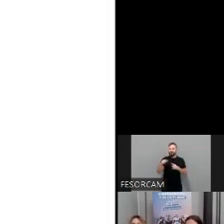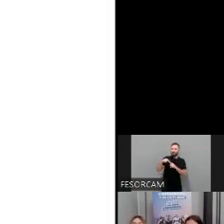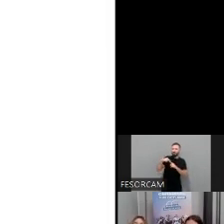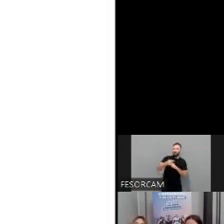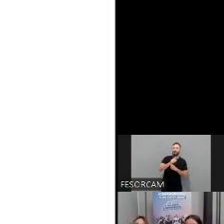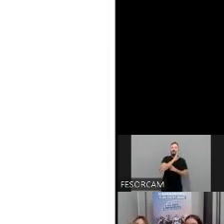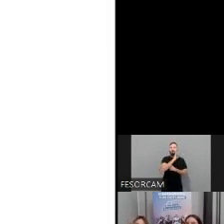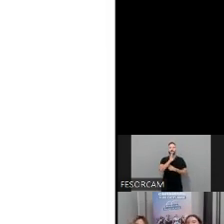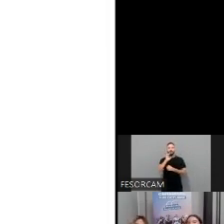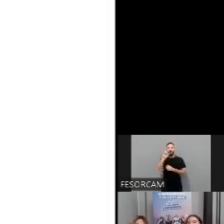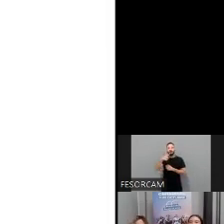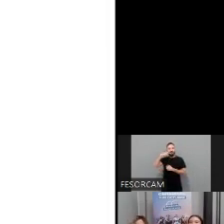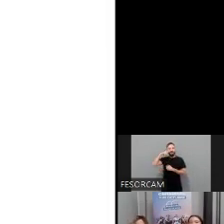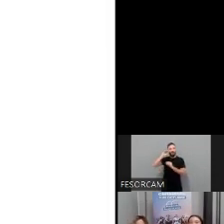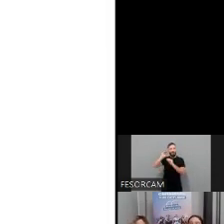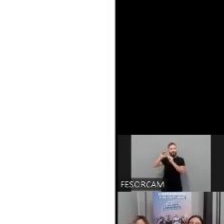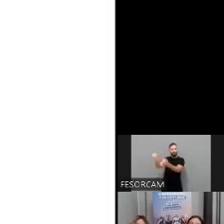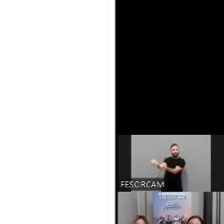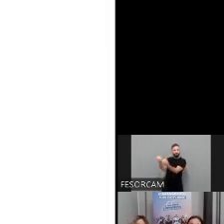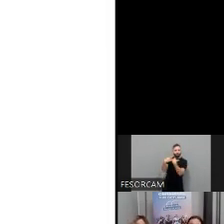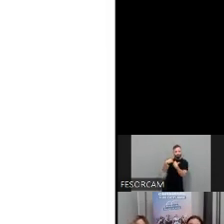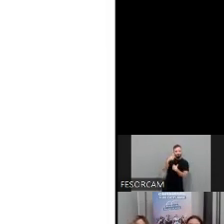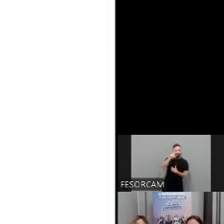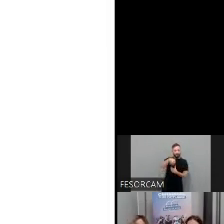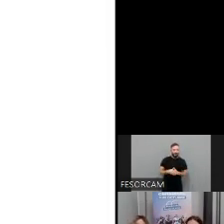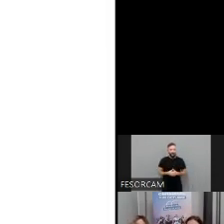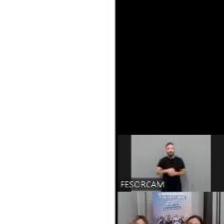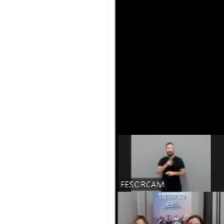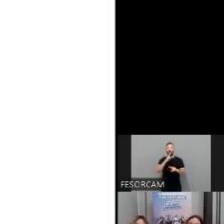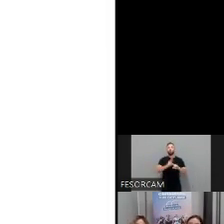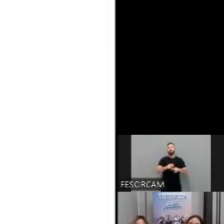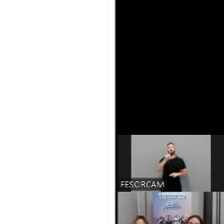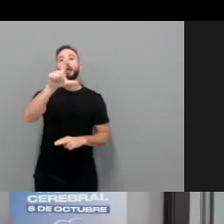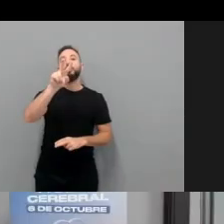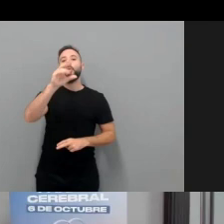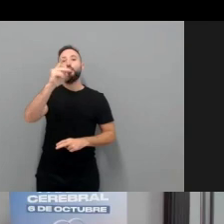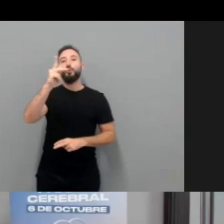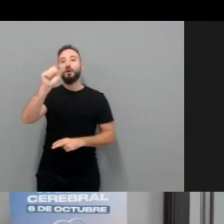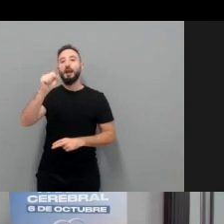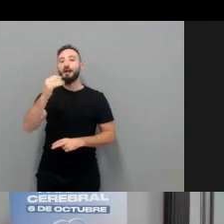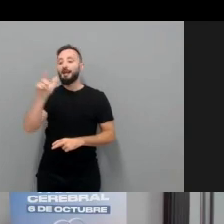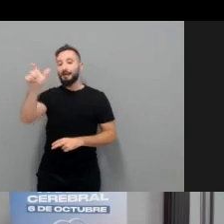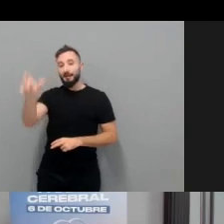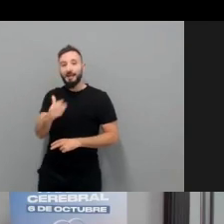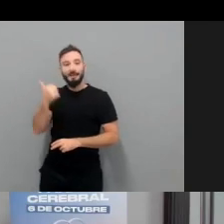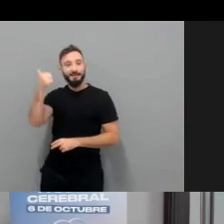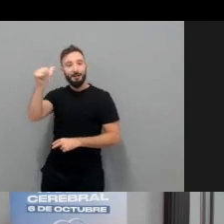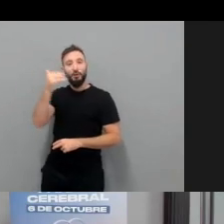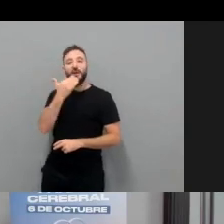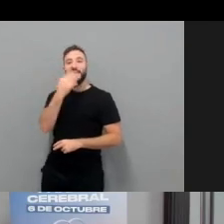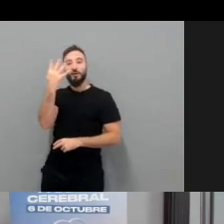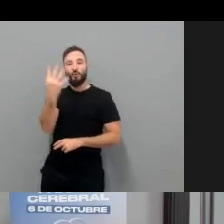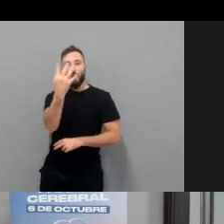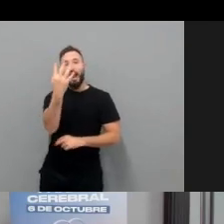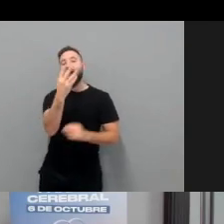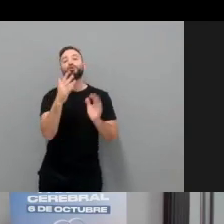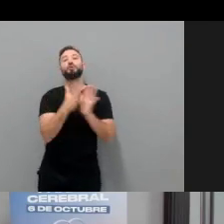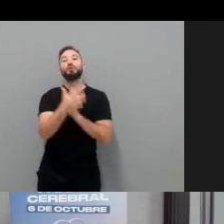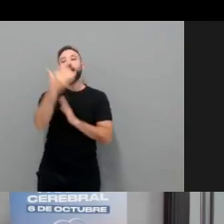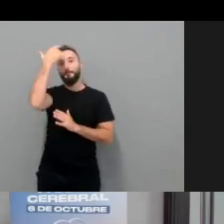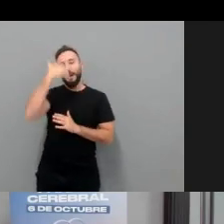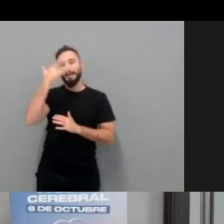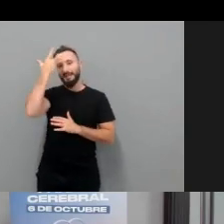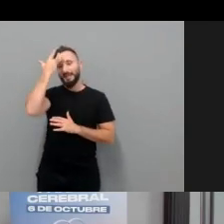su madre para contaros un poco su experiencia, es Luca, es un niño de 4 años con parálisis cerebral que lleva con